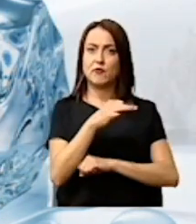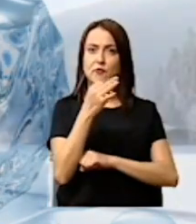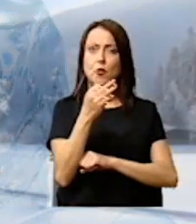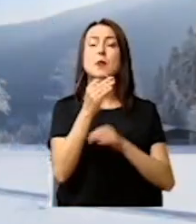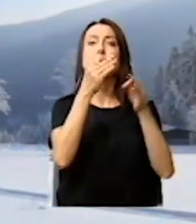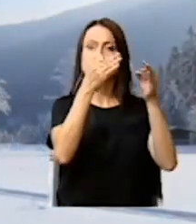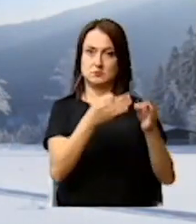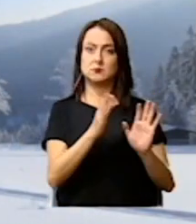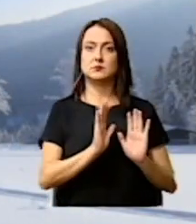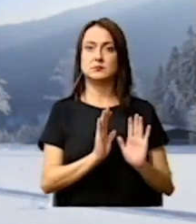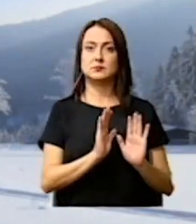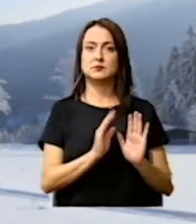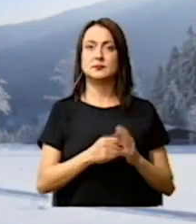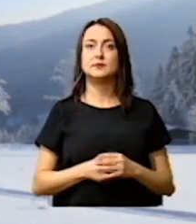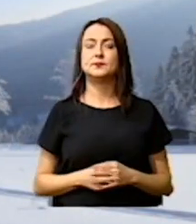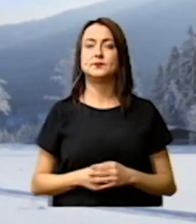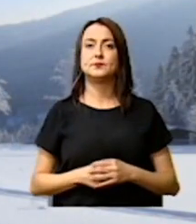definida.